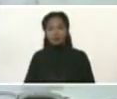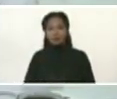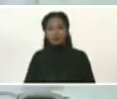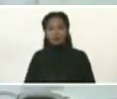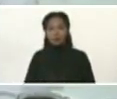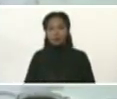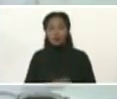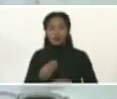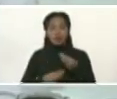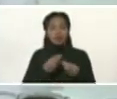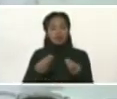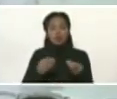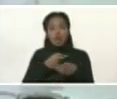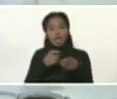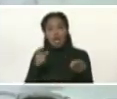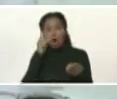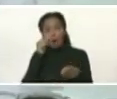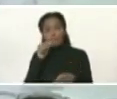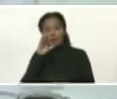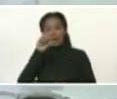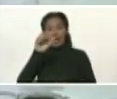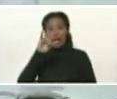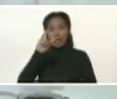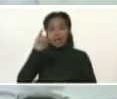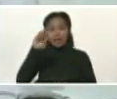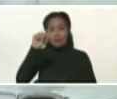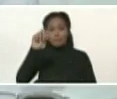Lo que hizo el general Calimán Romero fue un error.